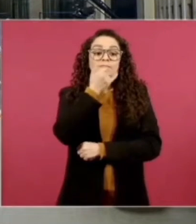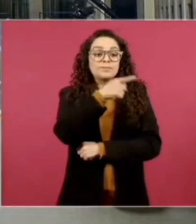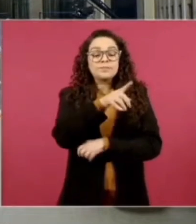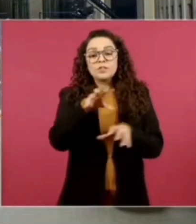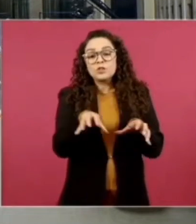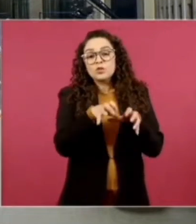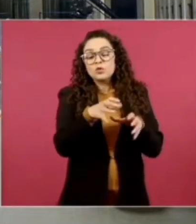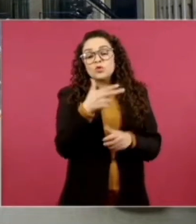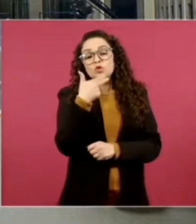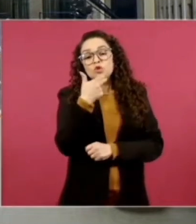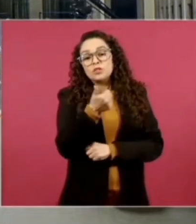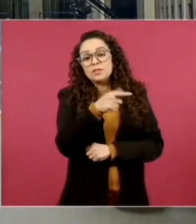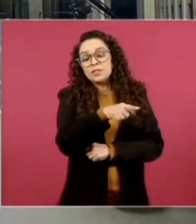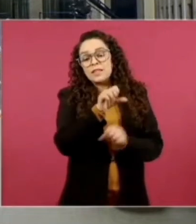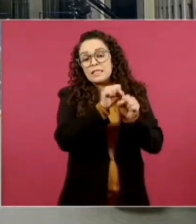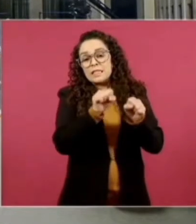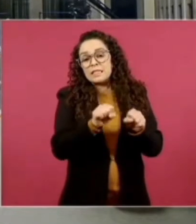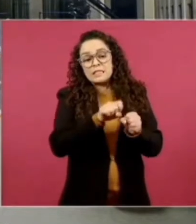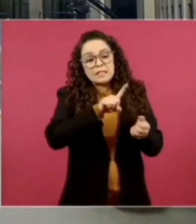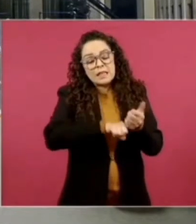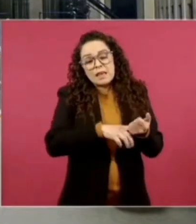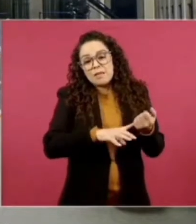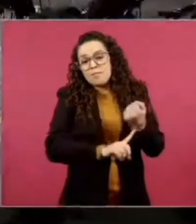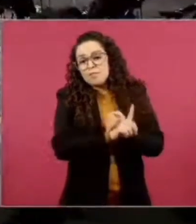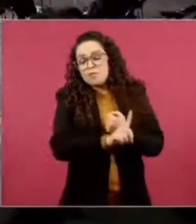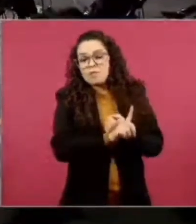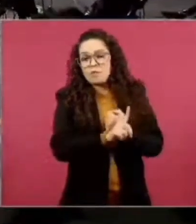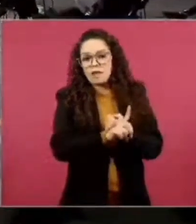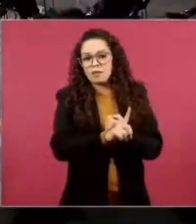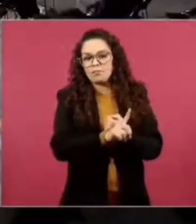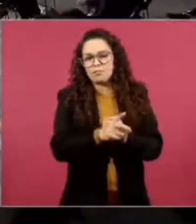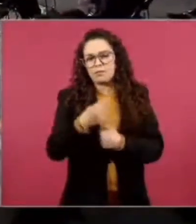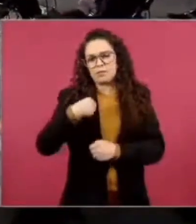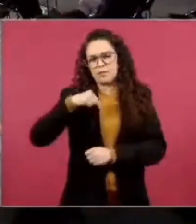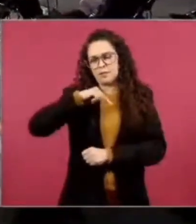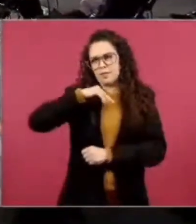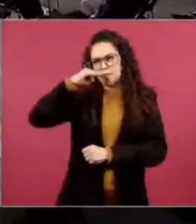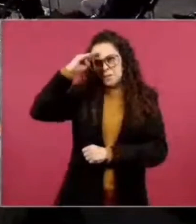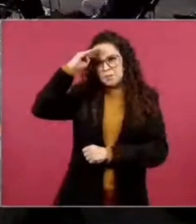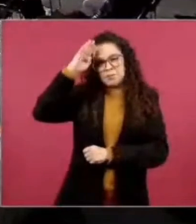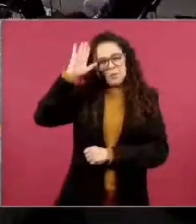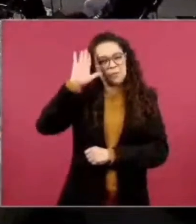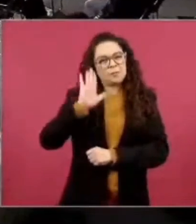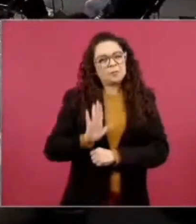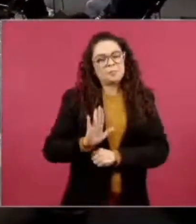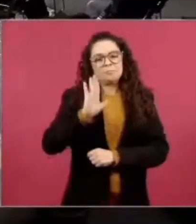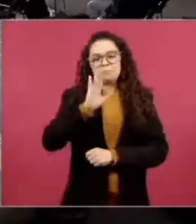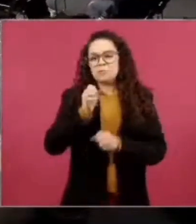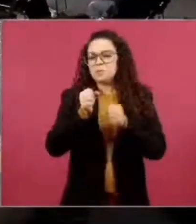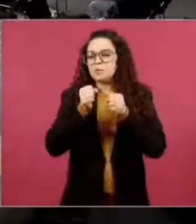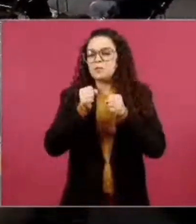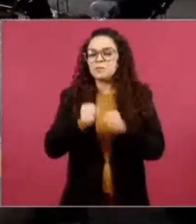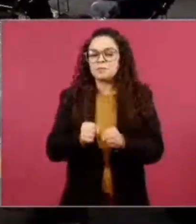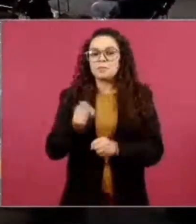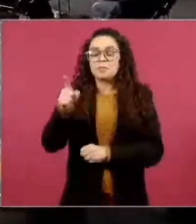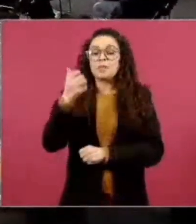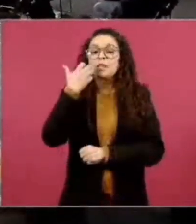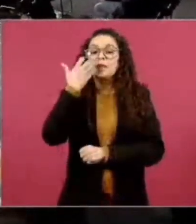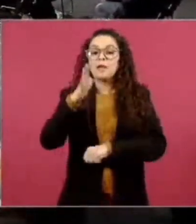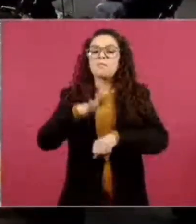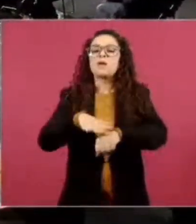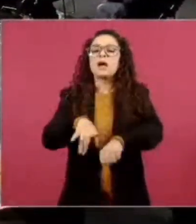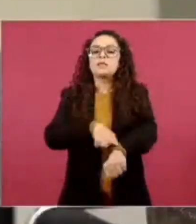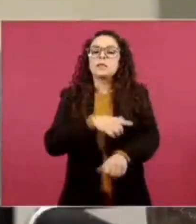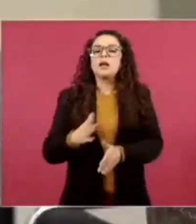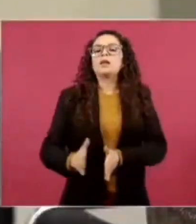que lo que sea, pues que al final lo que pensamos, ¿no?, es que pues apuestan a que esto se alargue, que se aplace